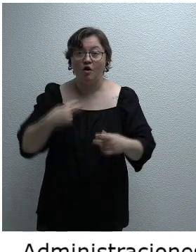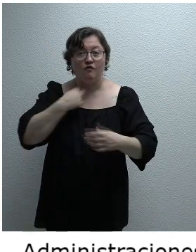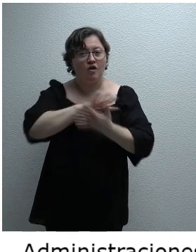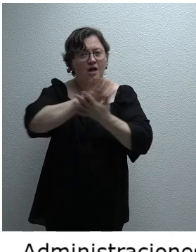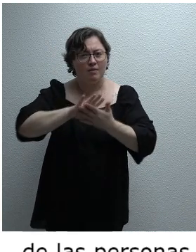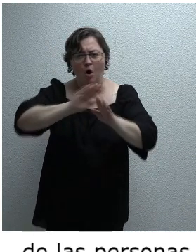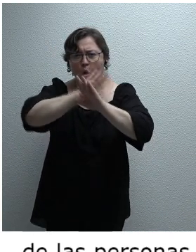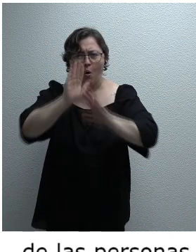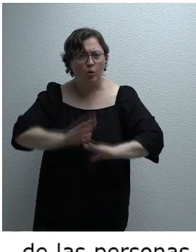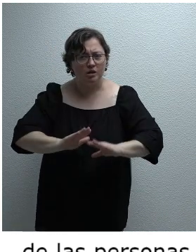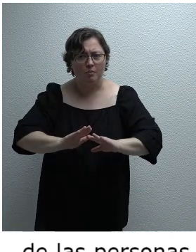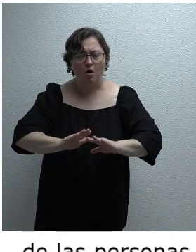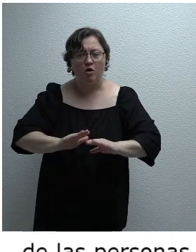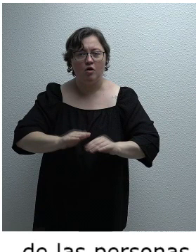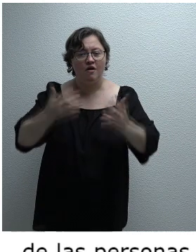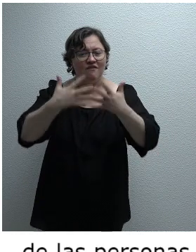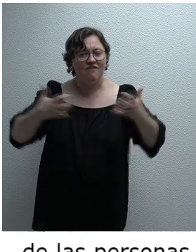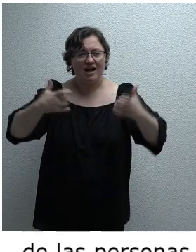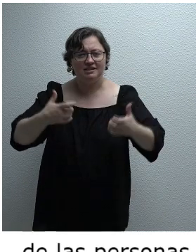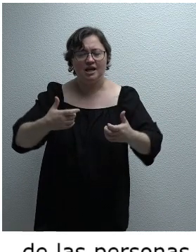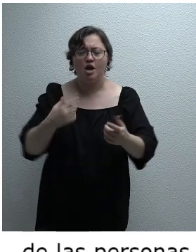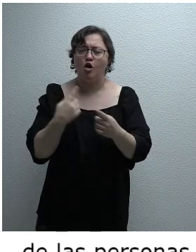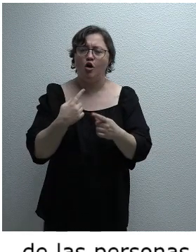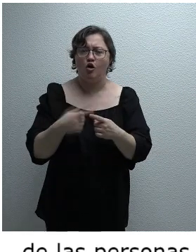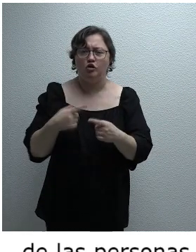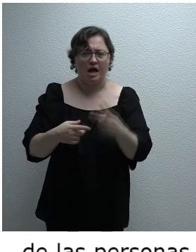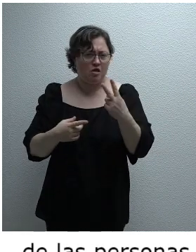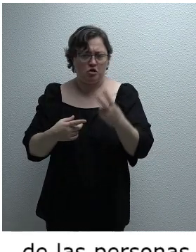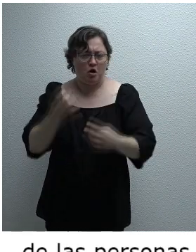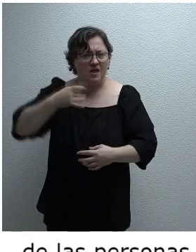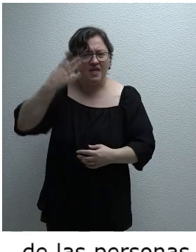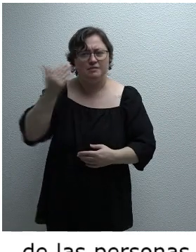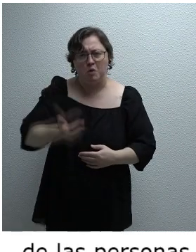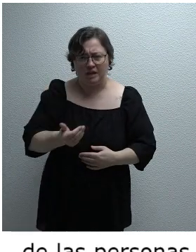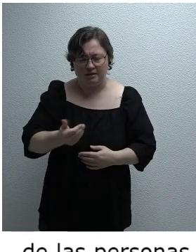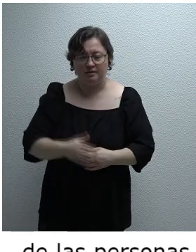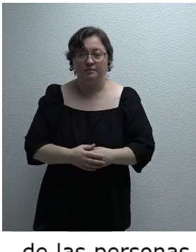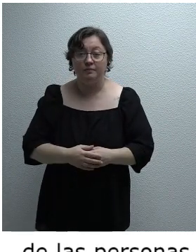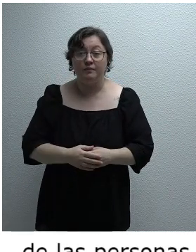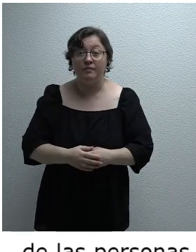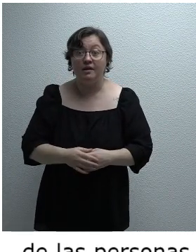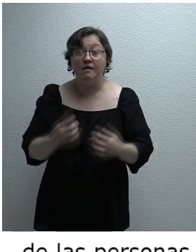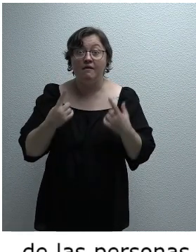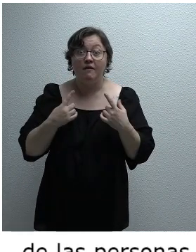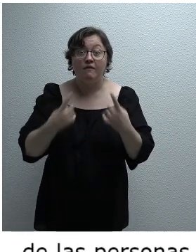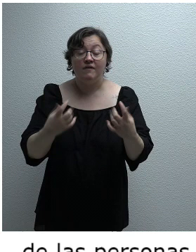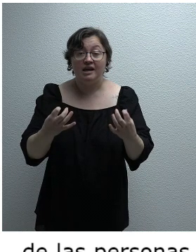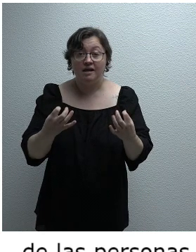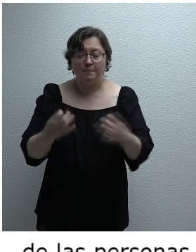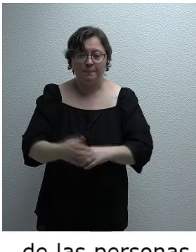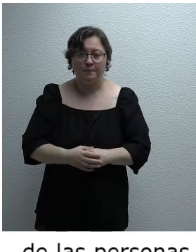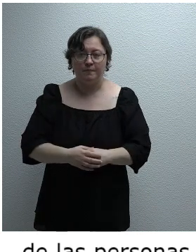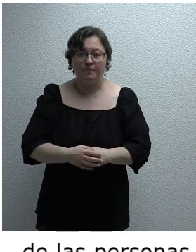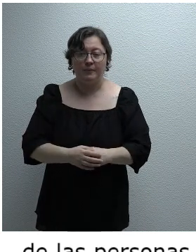Finalizo recalcando un par de ideas. También se necesita formación